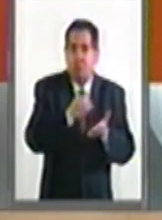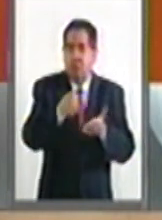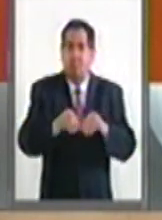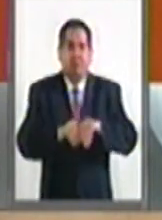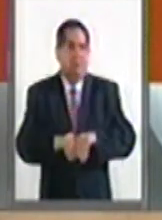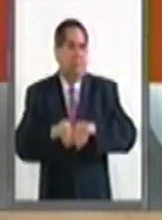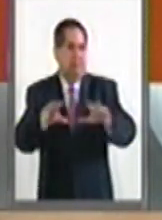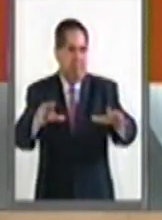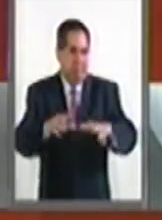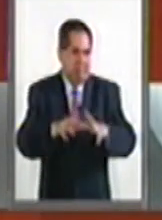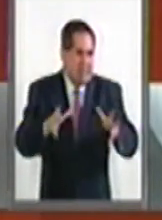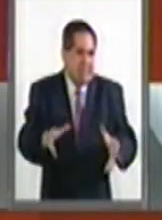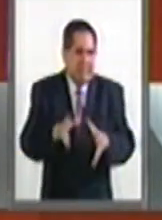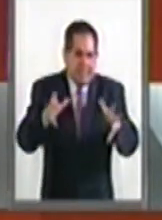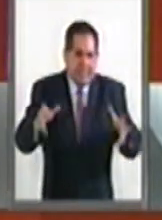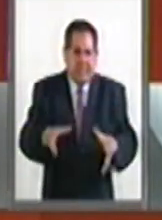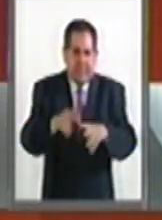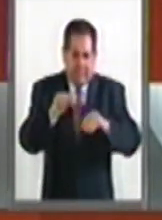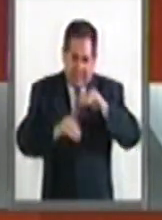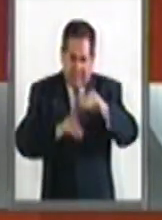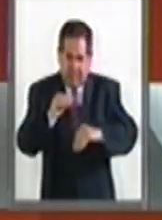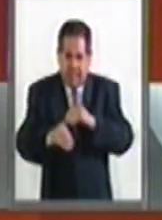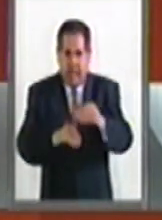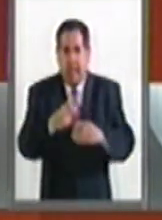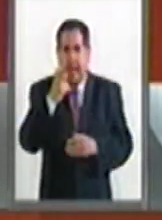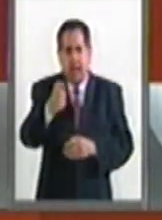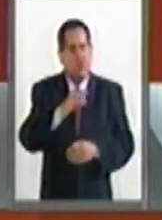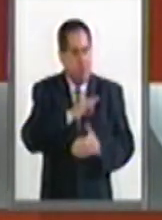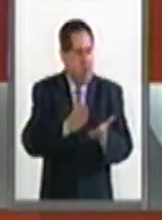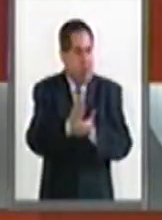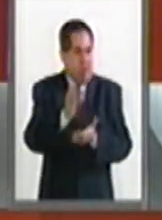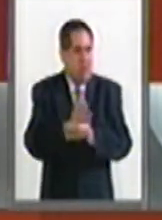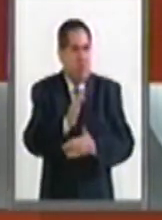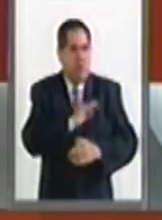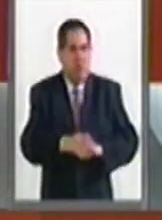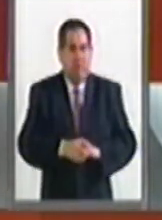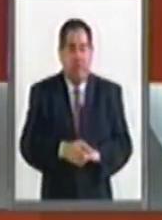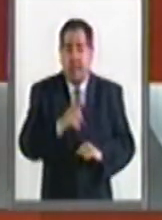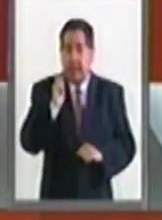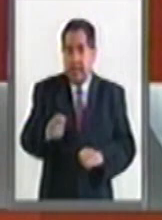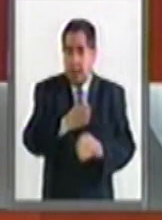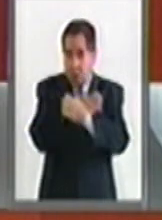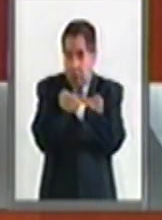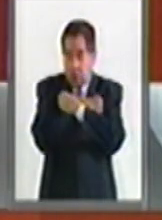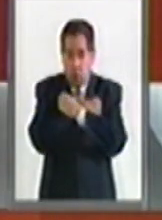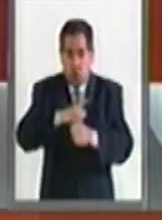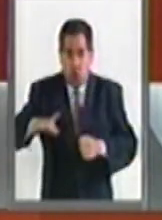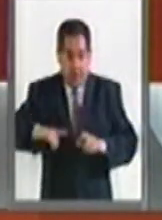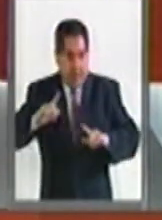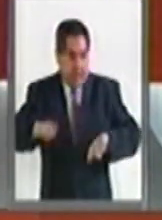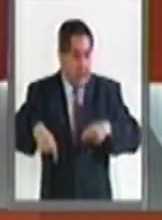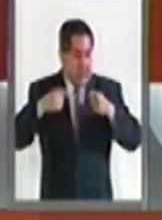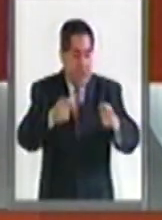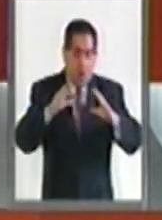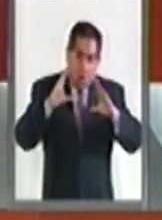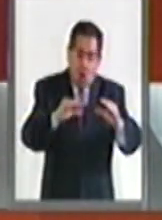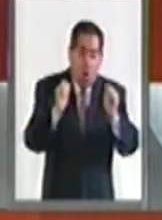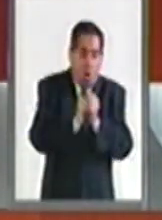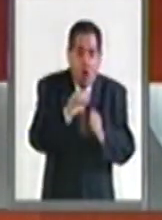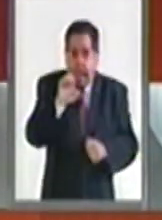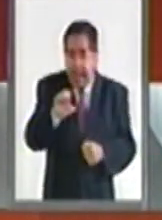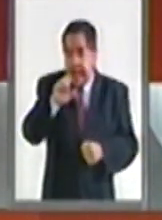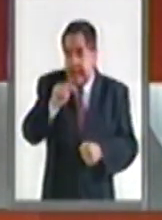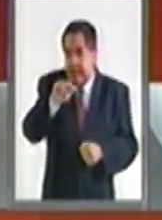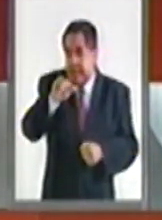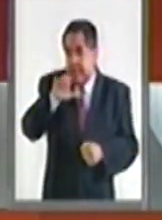de una inmensa energía social invertida en ello, es viable. Y decimos que la educación que imparta el Estado incluya una formación ética